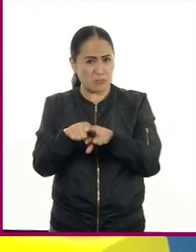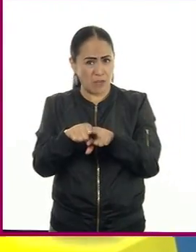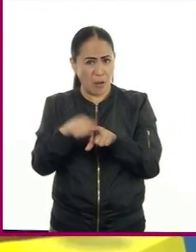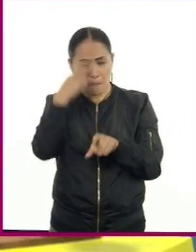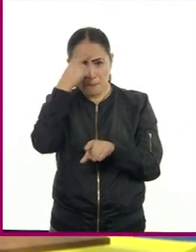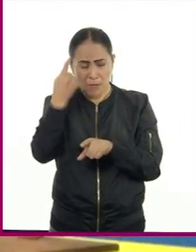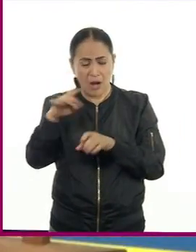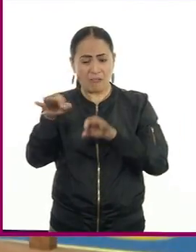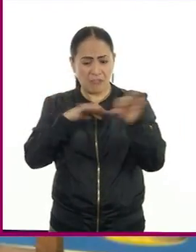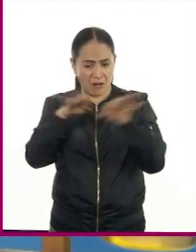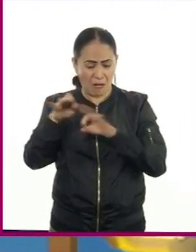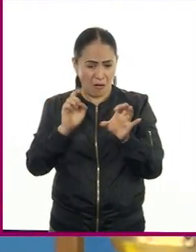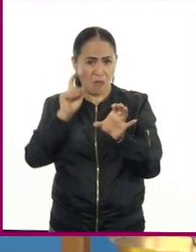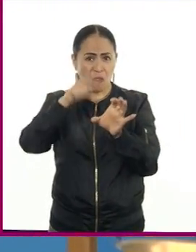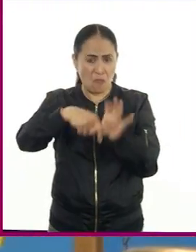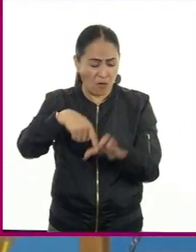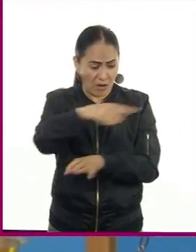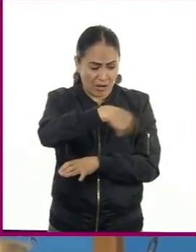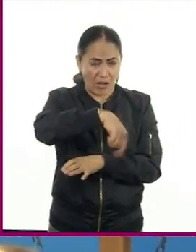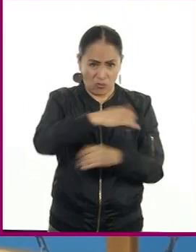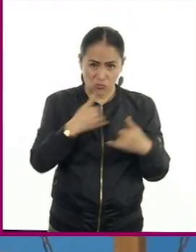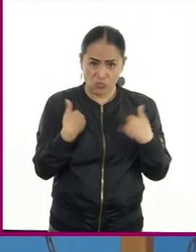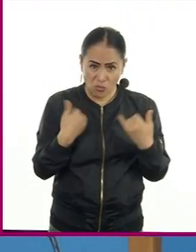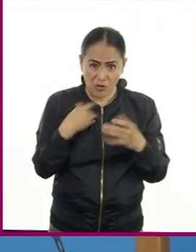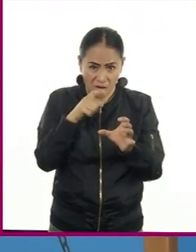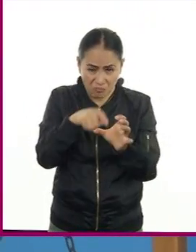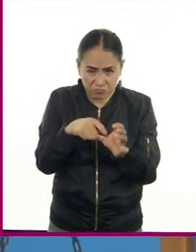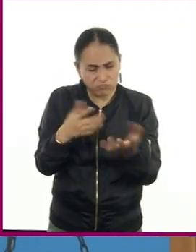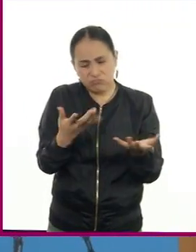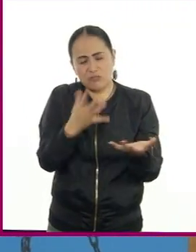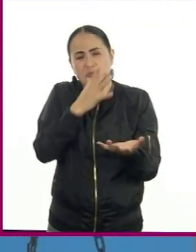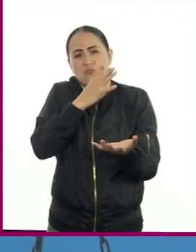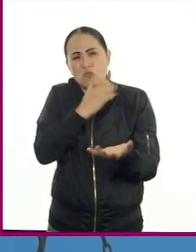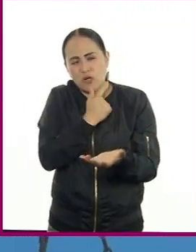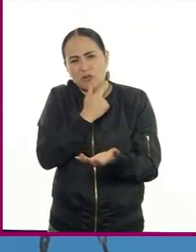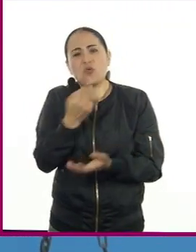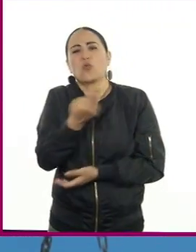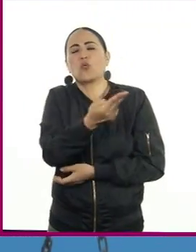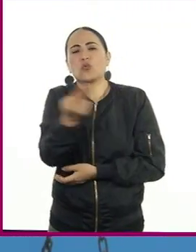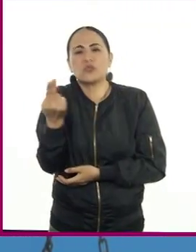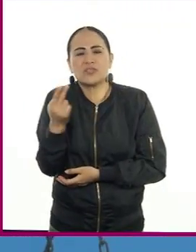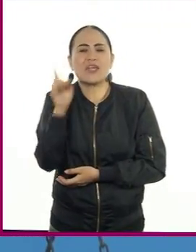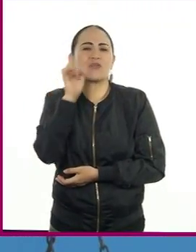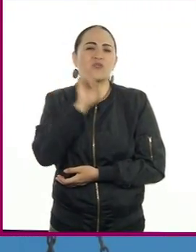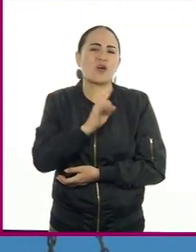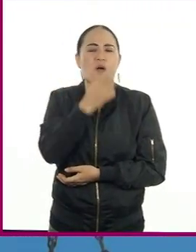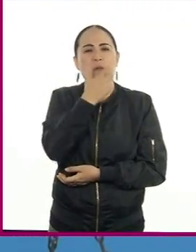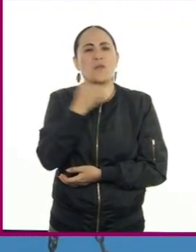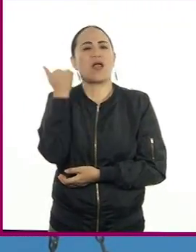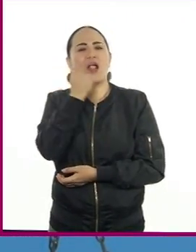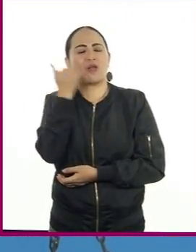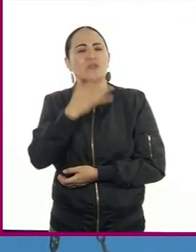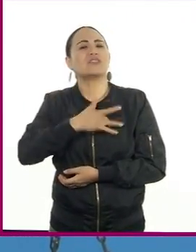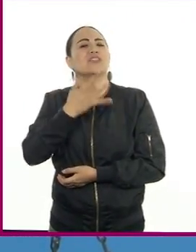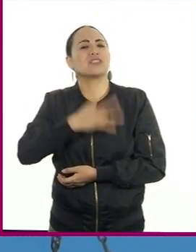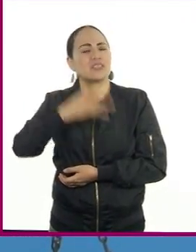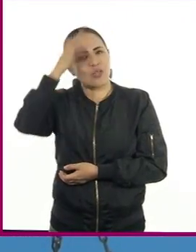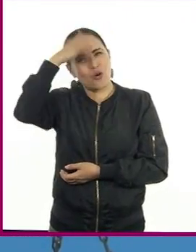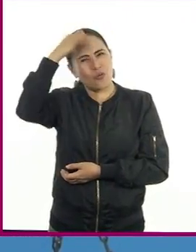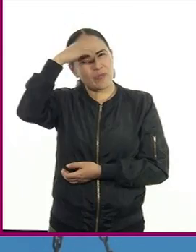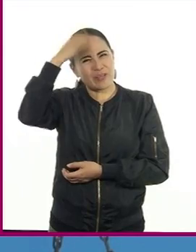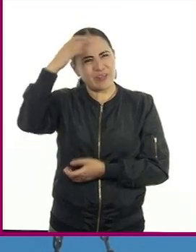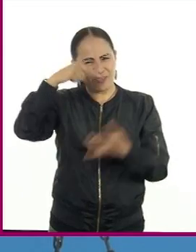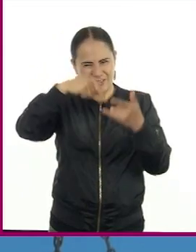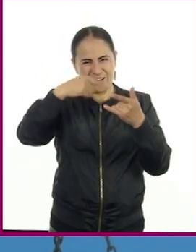obtener un empleo. Me gustaría saber qué opinan nuestras alumnas y alumnos sobre este